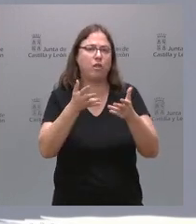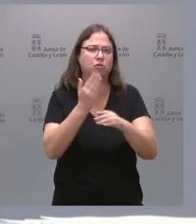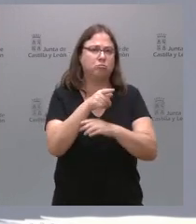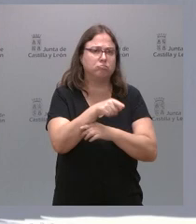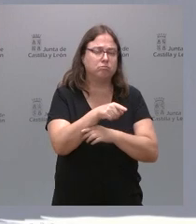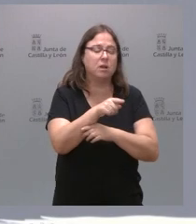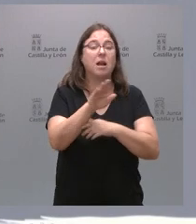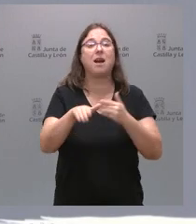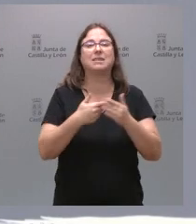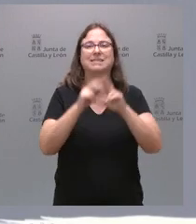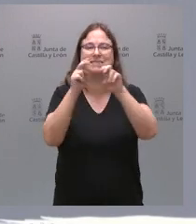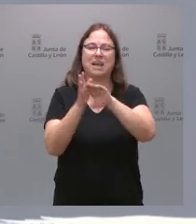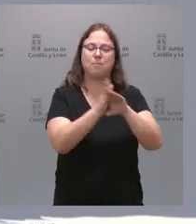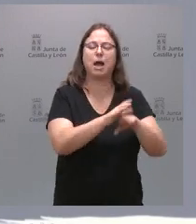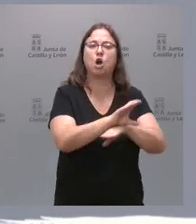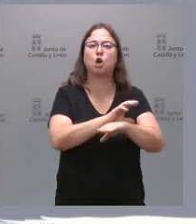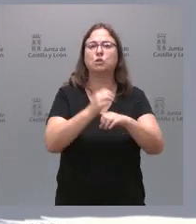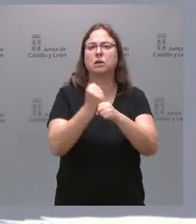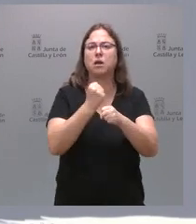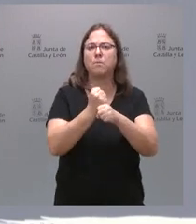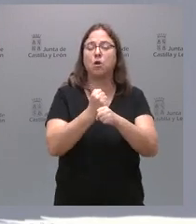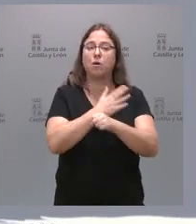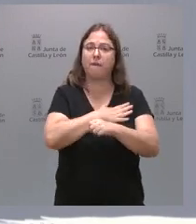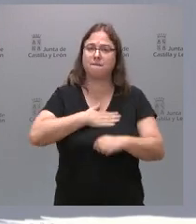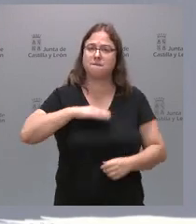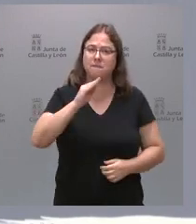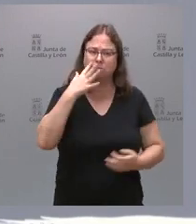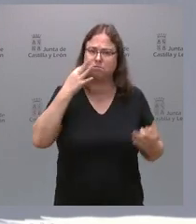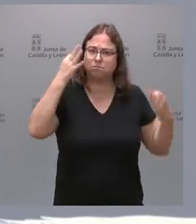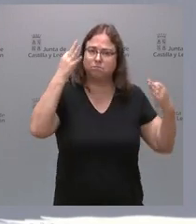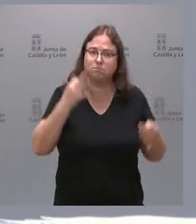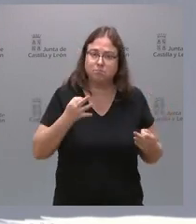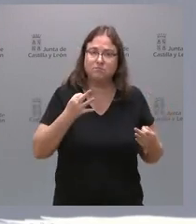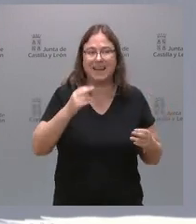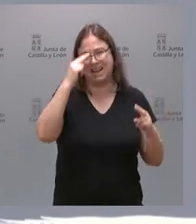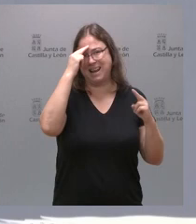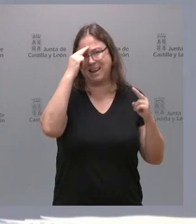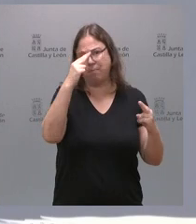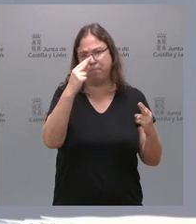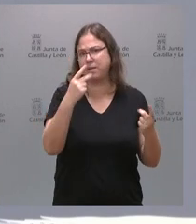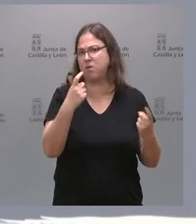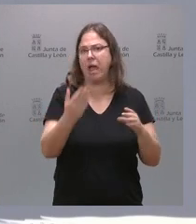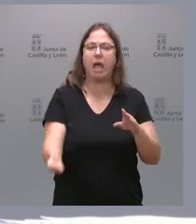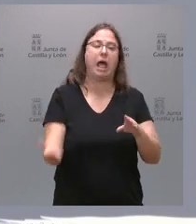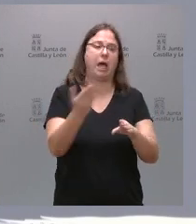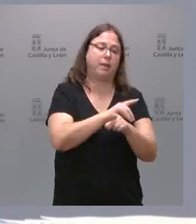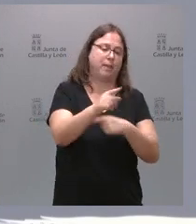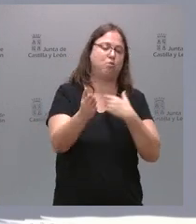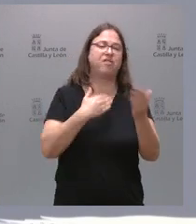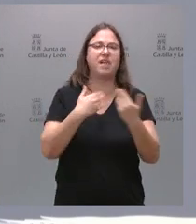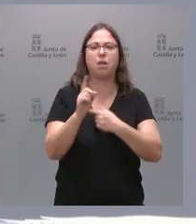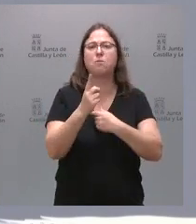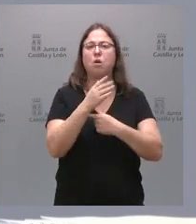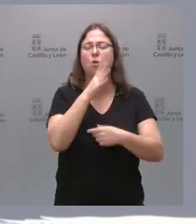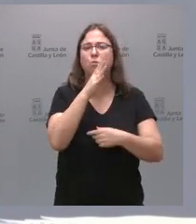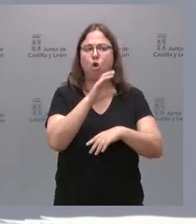ya del tema del consejero de empleo si quería preguntarle si realmente cree que existe un respeto que es necesario antes de llegar a un diálogo teniendo en cuenta que